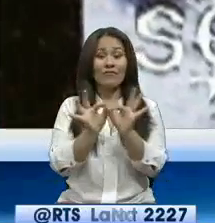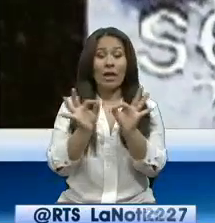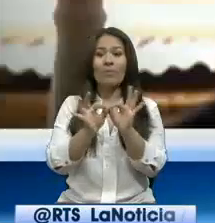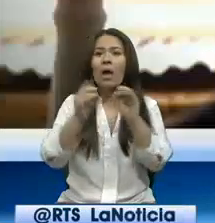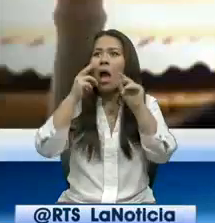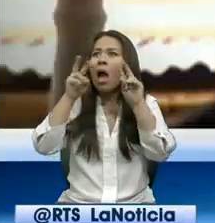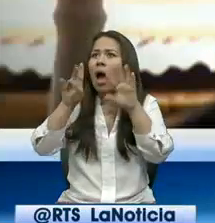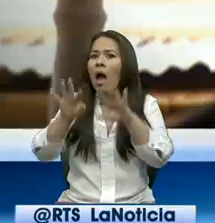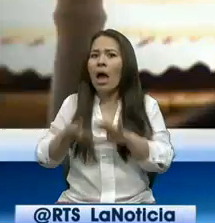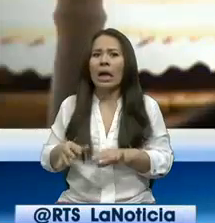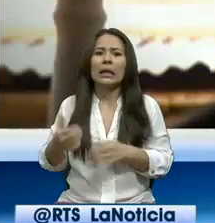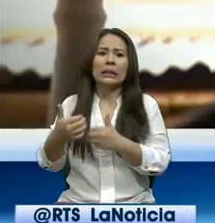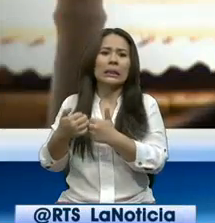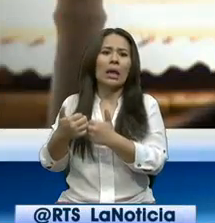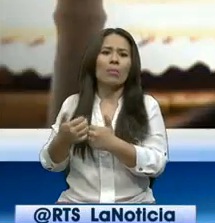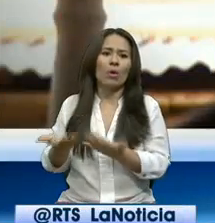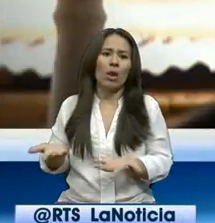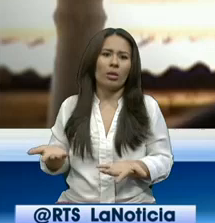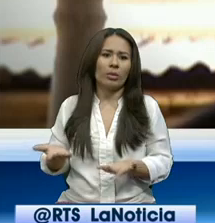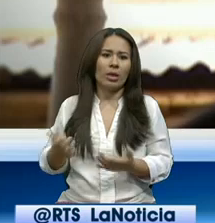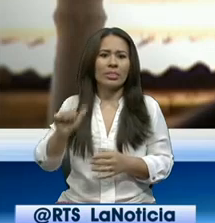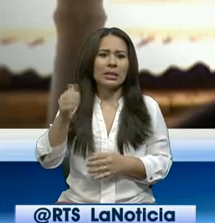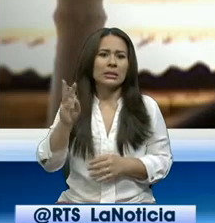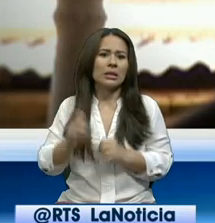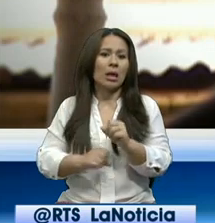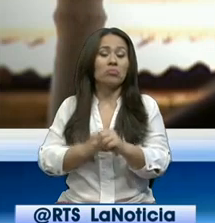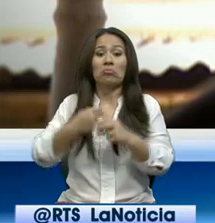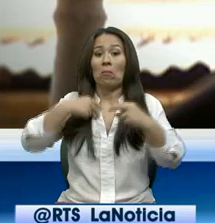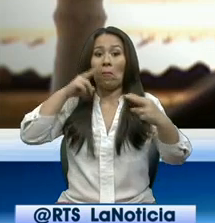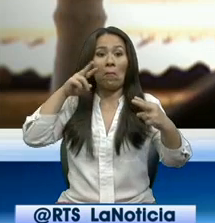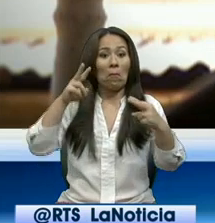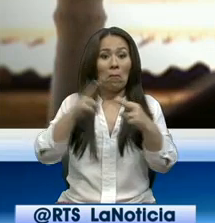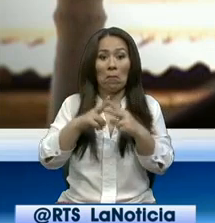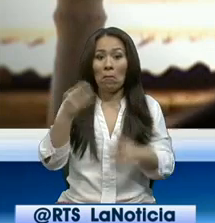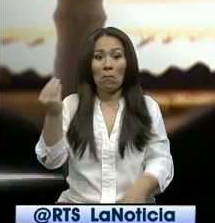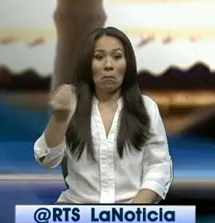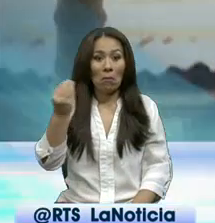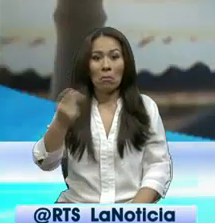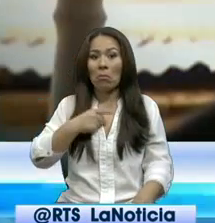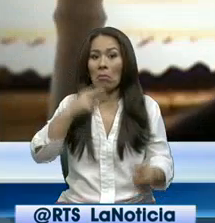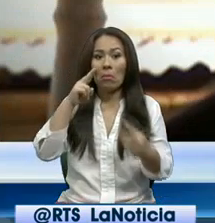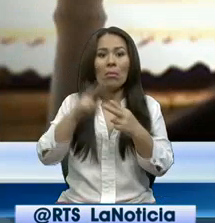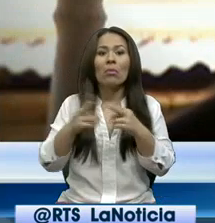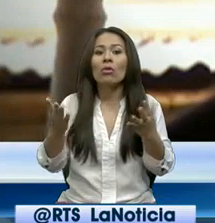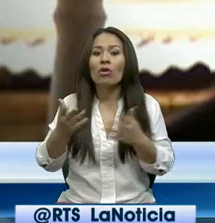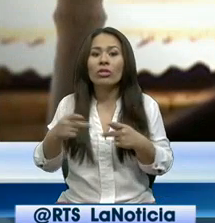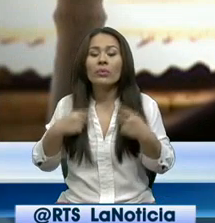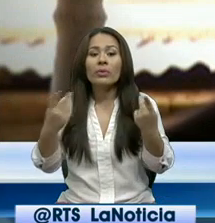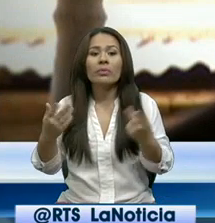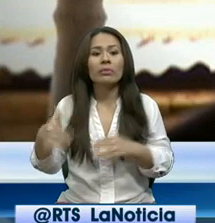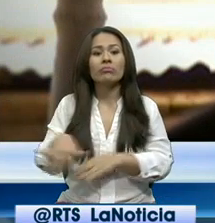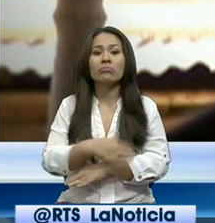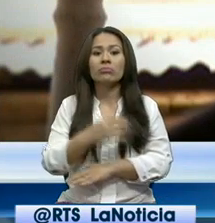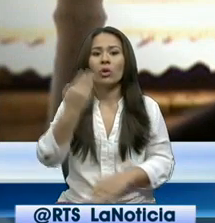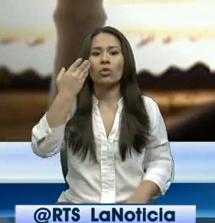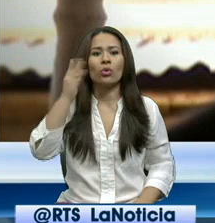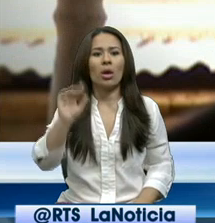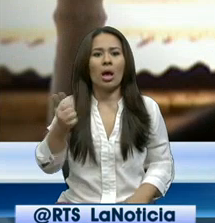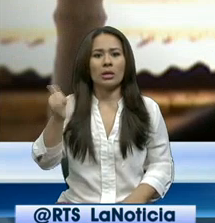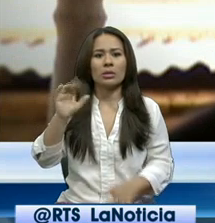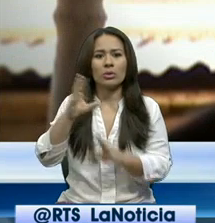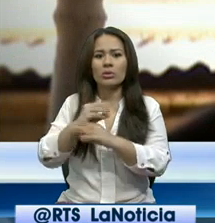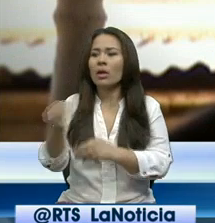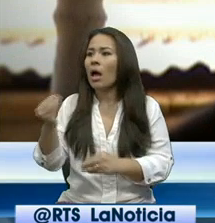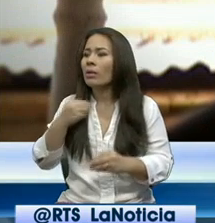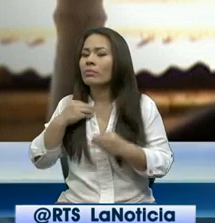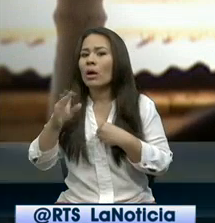Por ahí me enteré que tiene un enamorado de 16 años, pero no lo conozco. No sé dónde vive el muchacho. Recién me enteré anoche que me vinieron a decir, por eso yo le dije